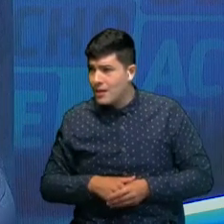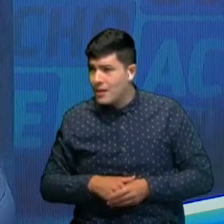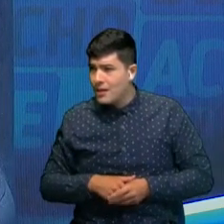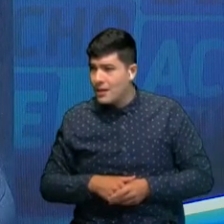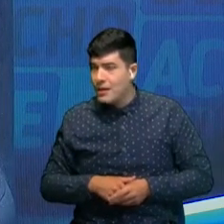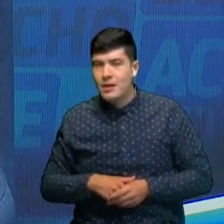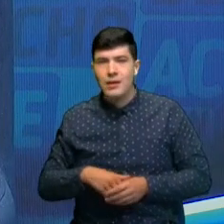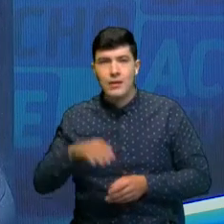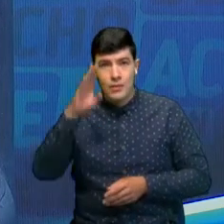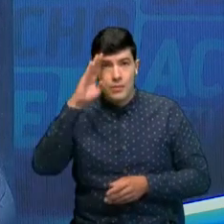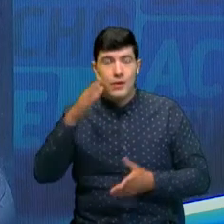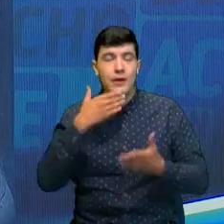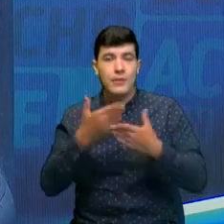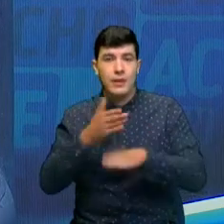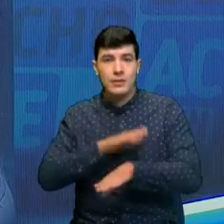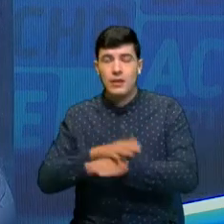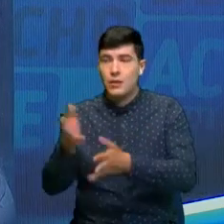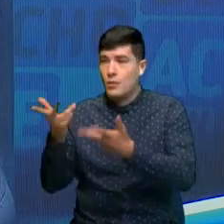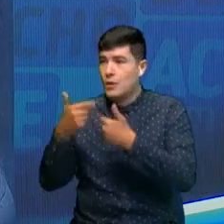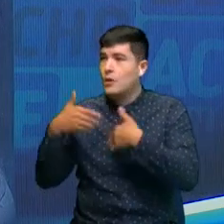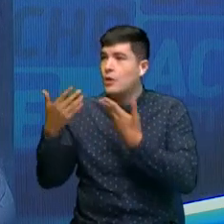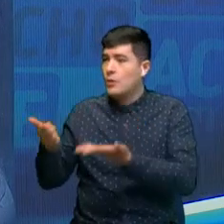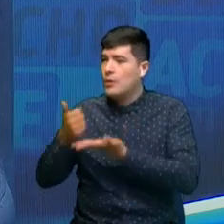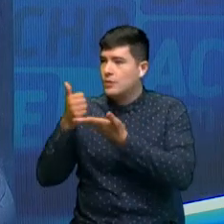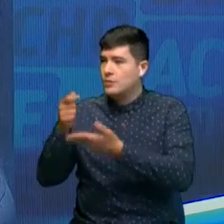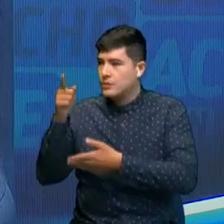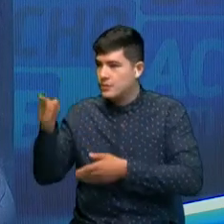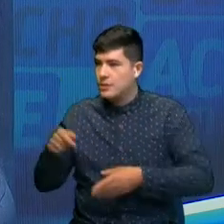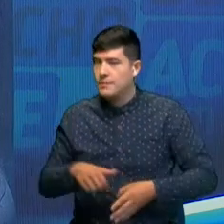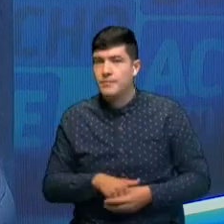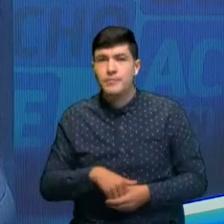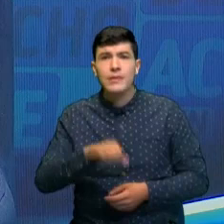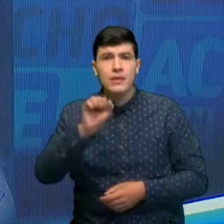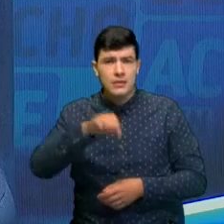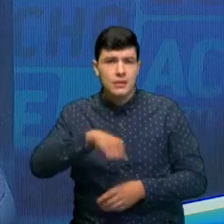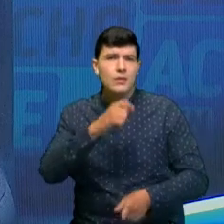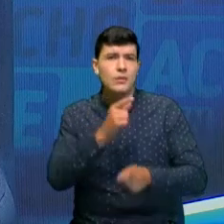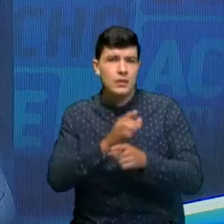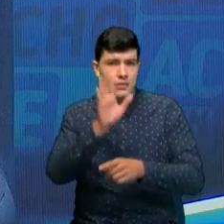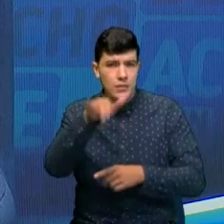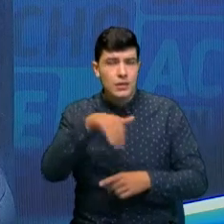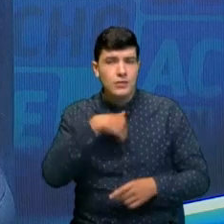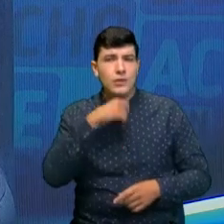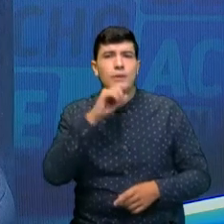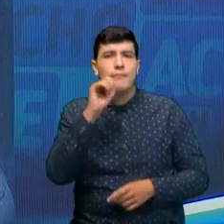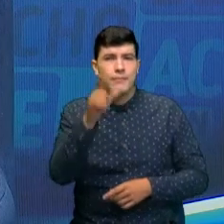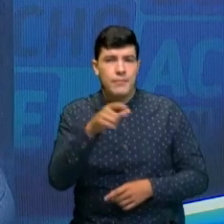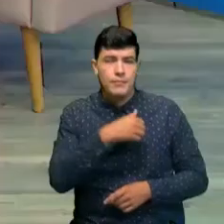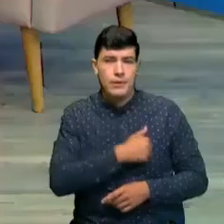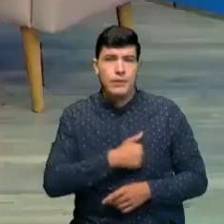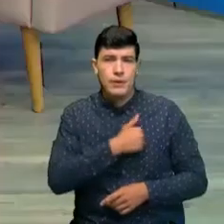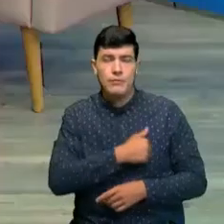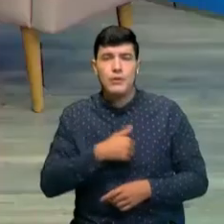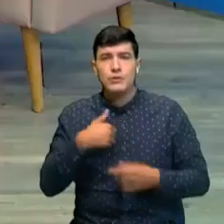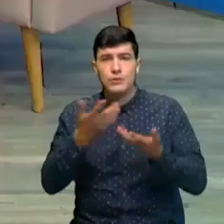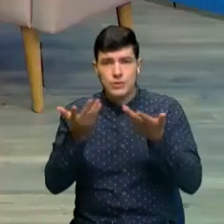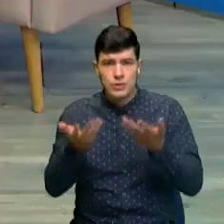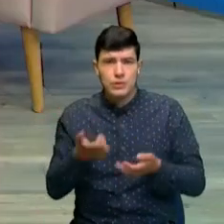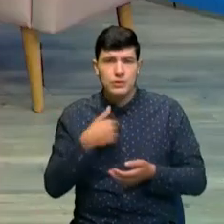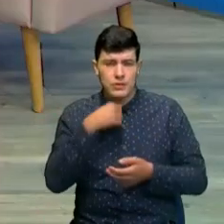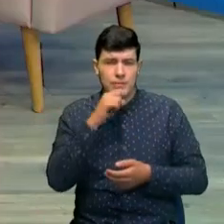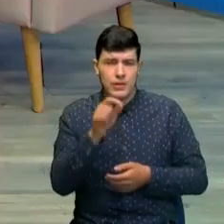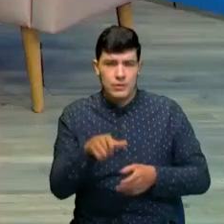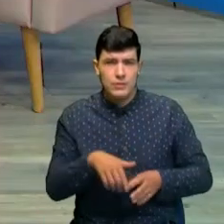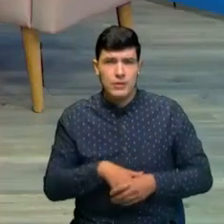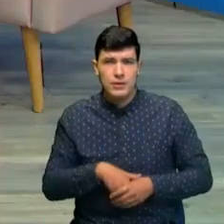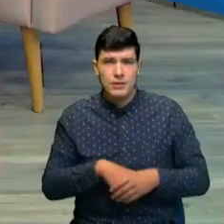tardes. ¿Cómo está? Cuéntenos, ¿cómo le podemos ayudar en la tarde de hoy? Hágame un favor, es que yo quisiera, voy a hacer una consulta,